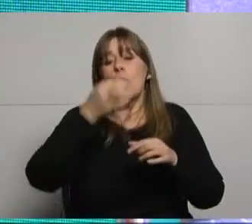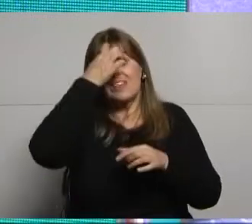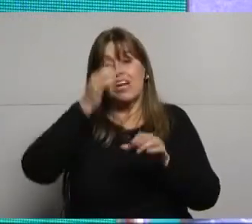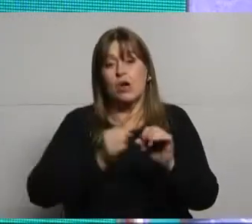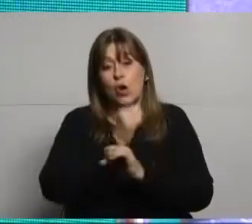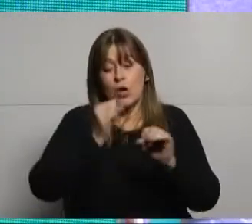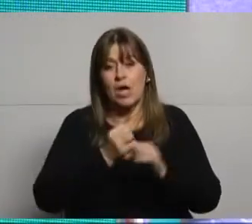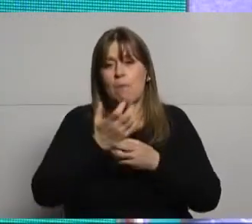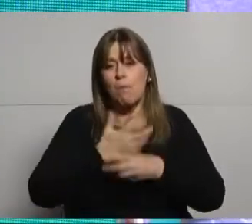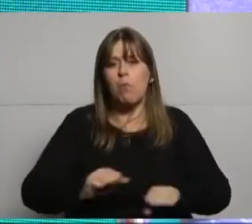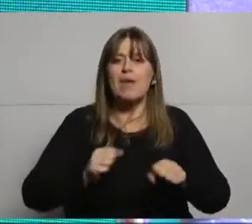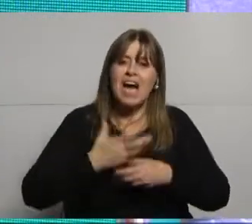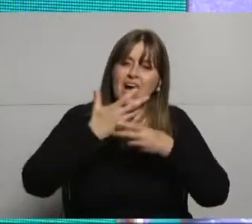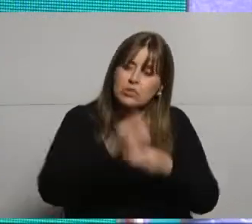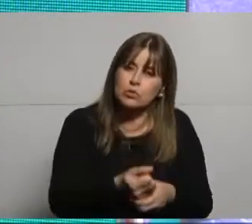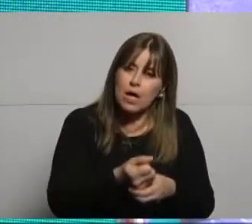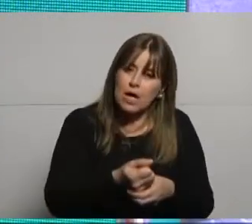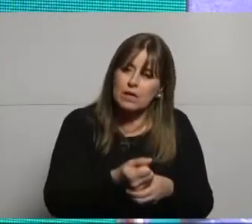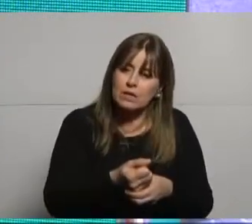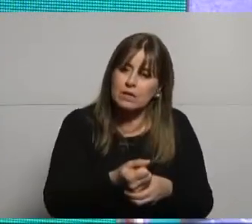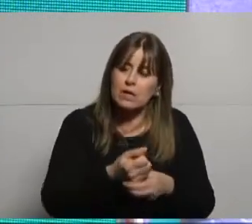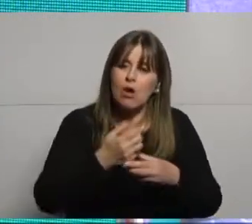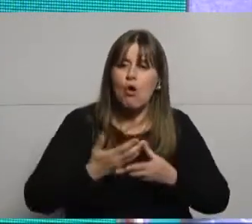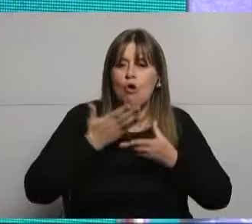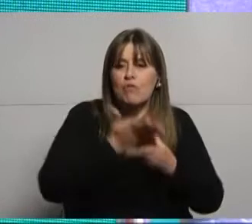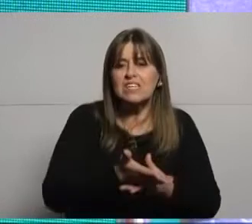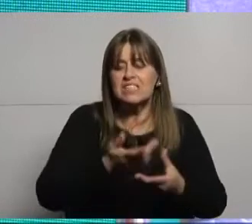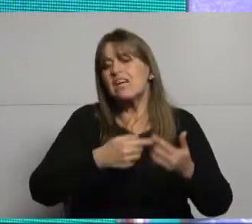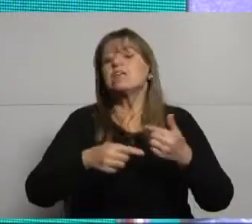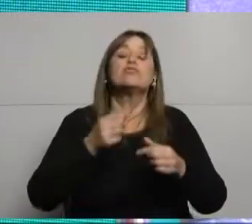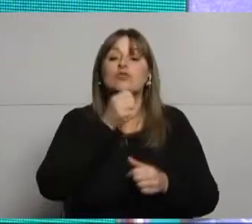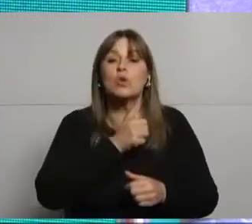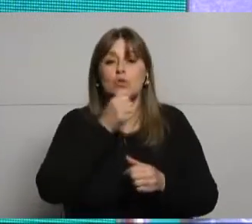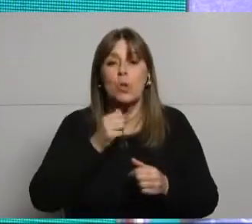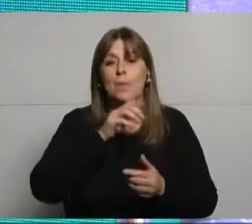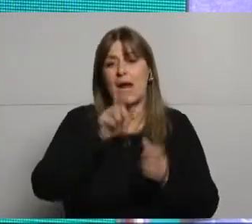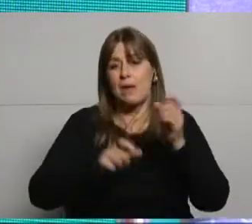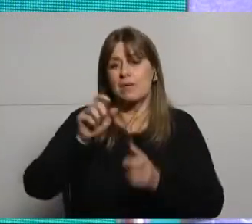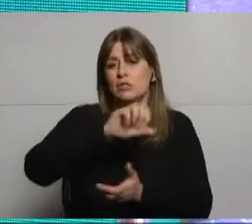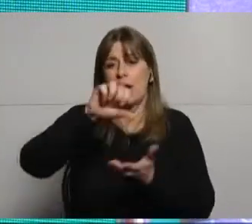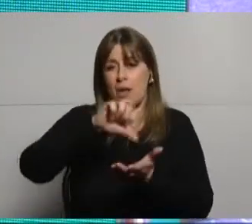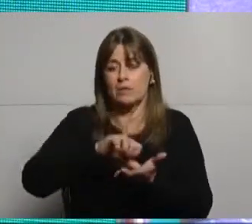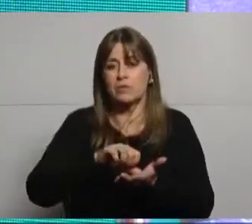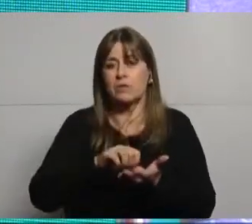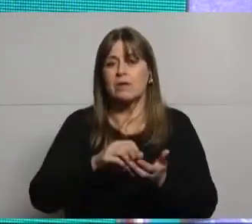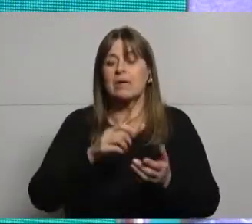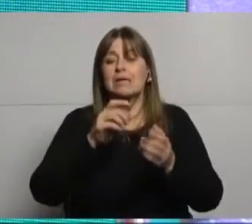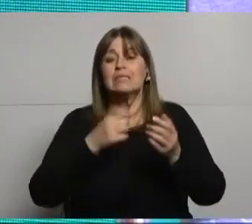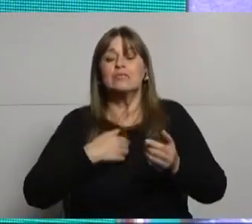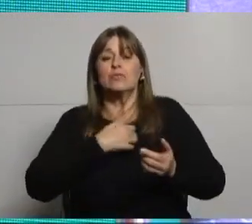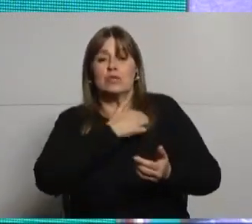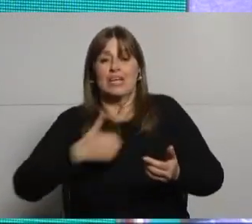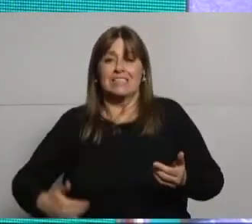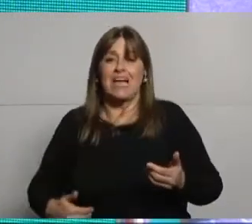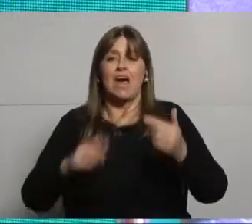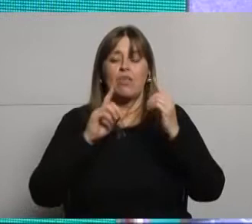puede ayudar para justamente ofrecer soluciones para la población, porque en definitiva nosotros desde el Estado